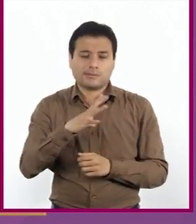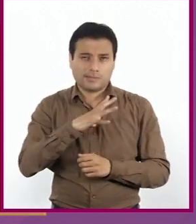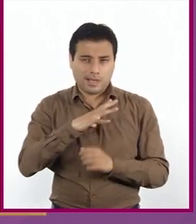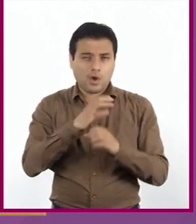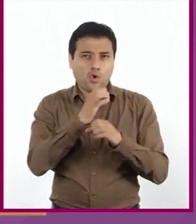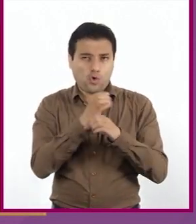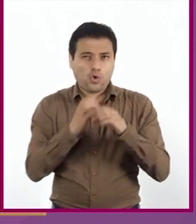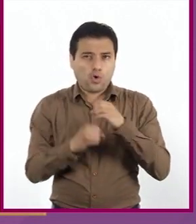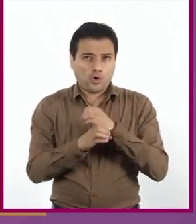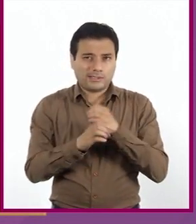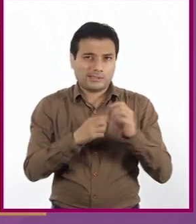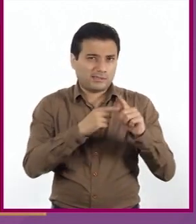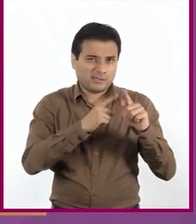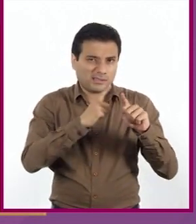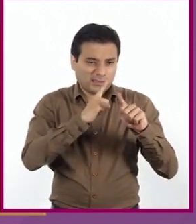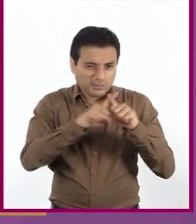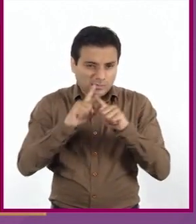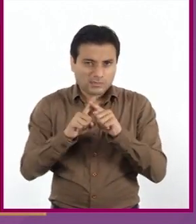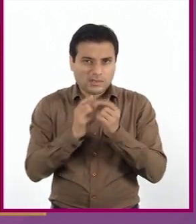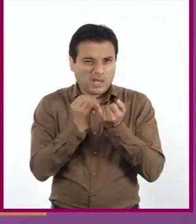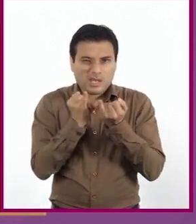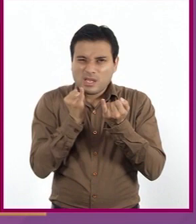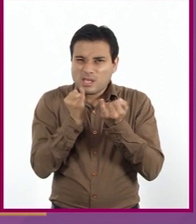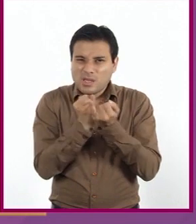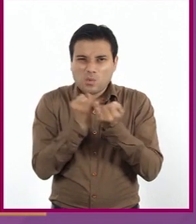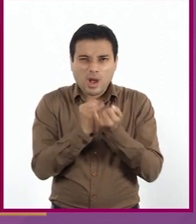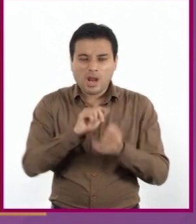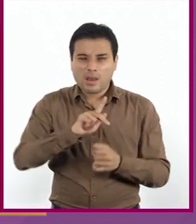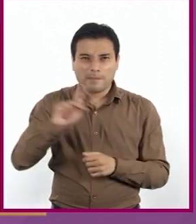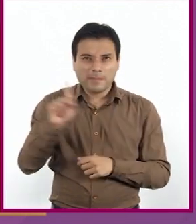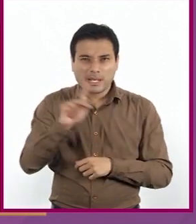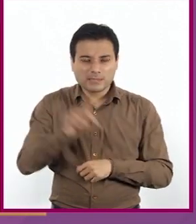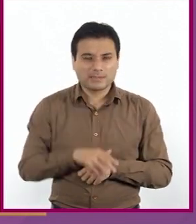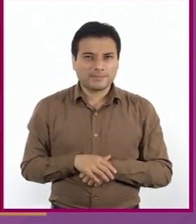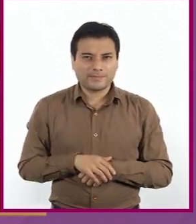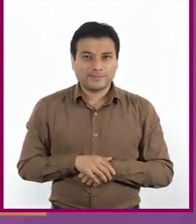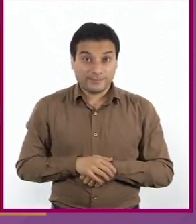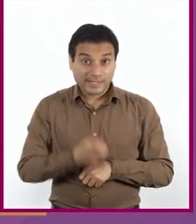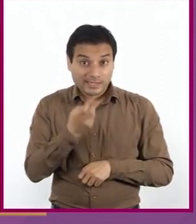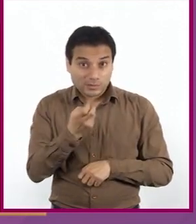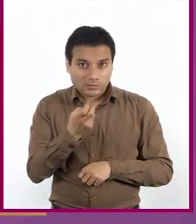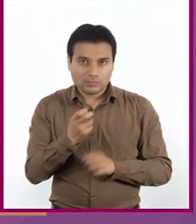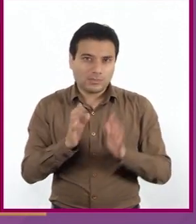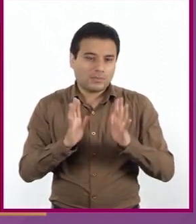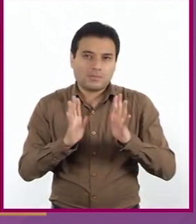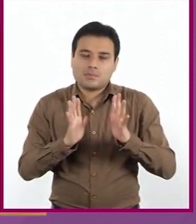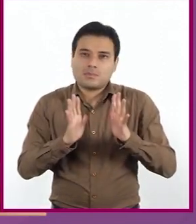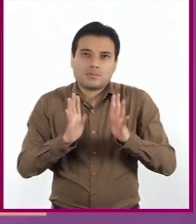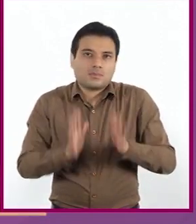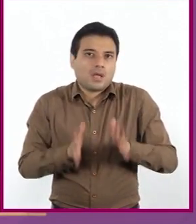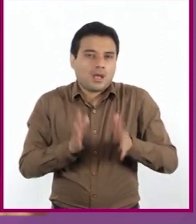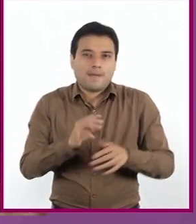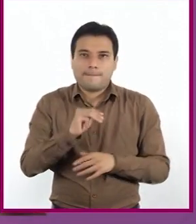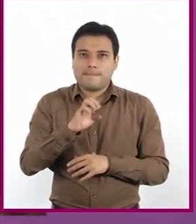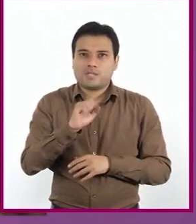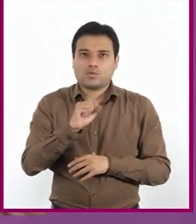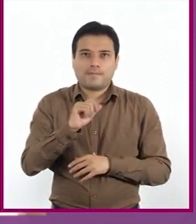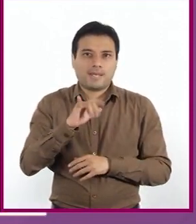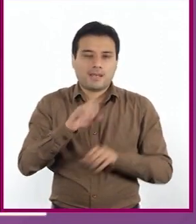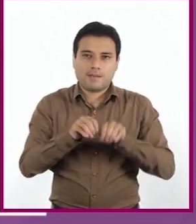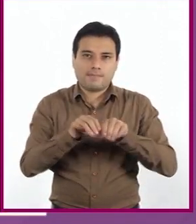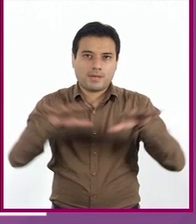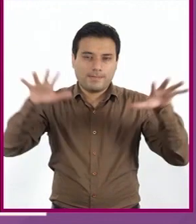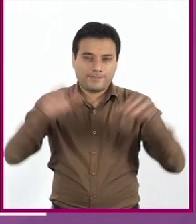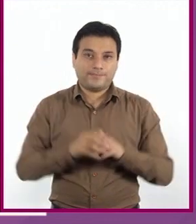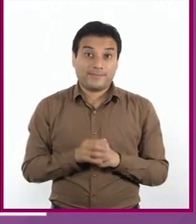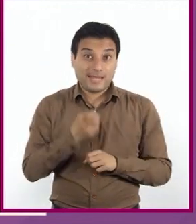piezas padecidas. Entonces esa iconografía olmeca ya está en toda Mesoamérica. Estos nuevos